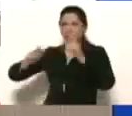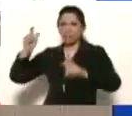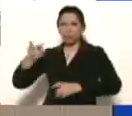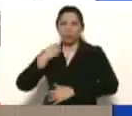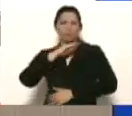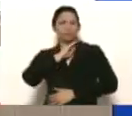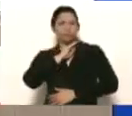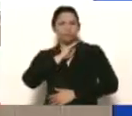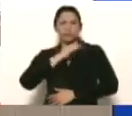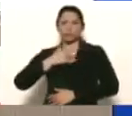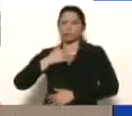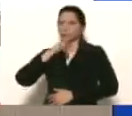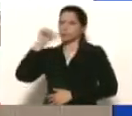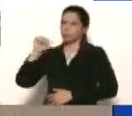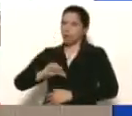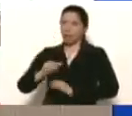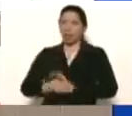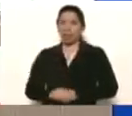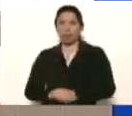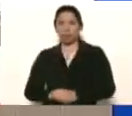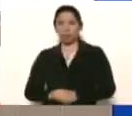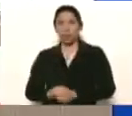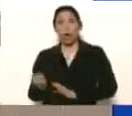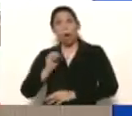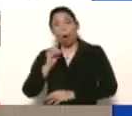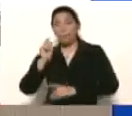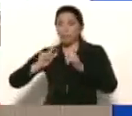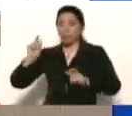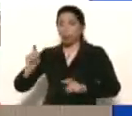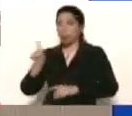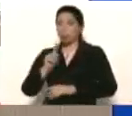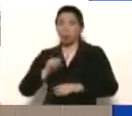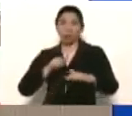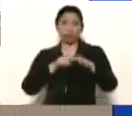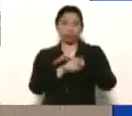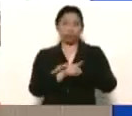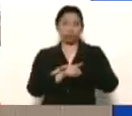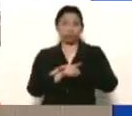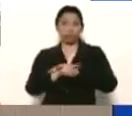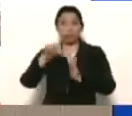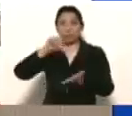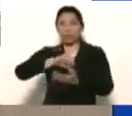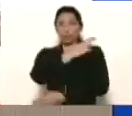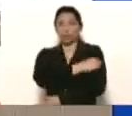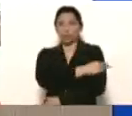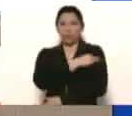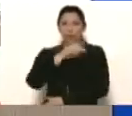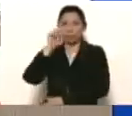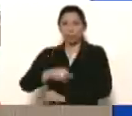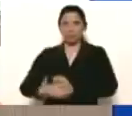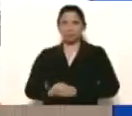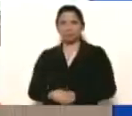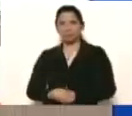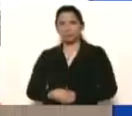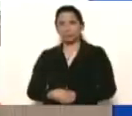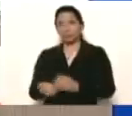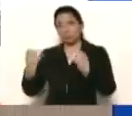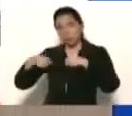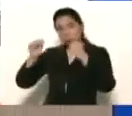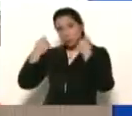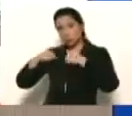pacientes asintomáticos o de pacientes que no acudan a los centros sanitarios el arsenal terapéutico